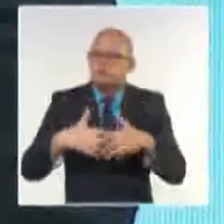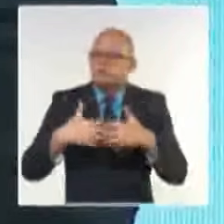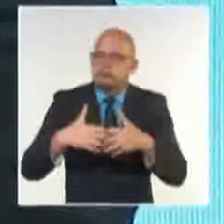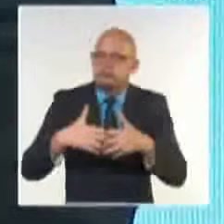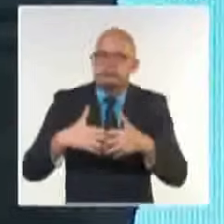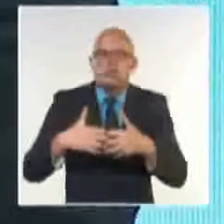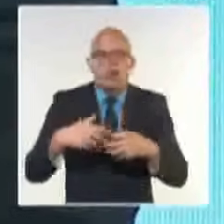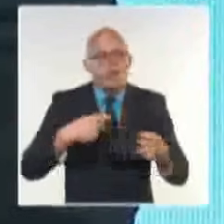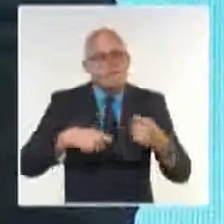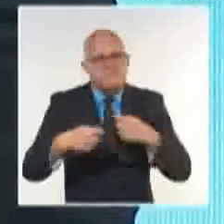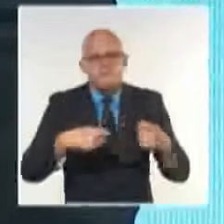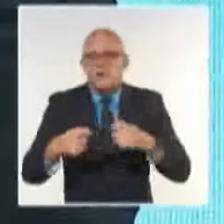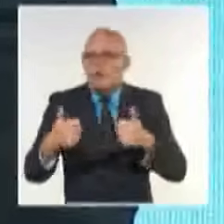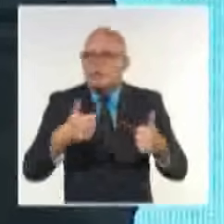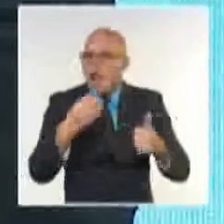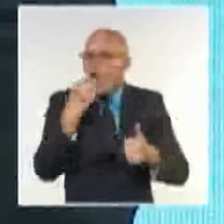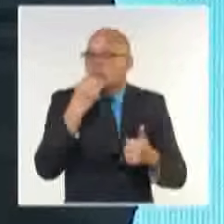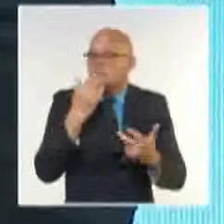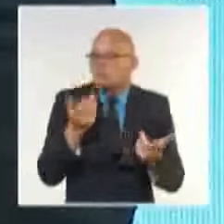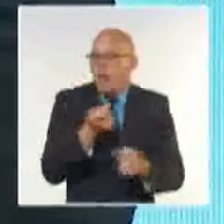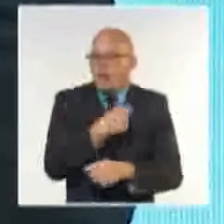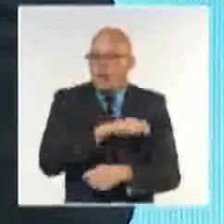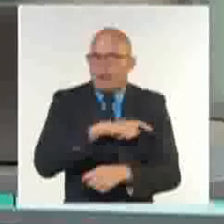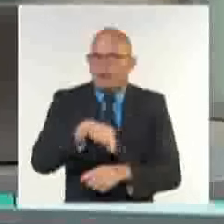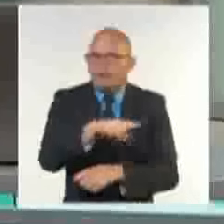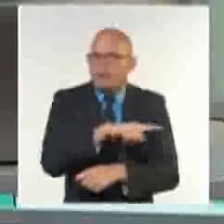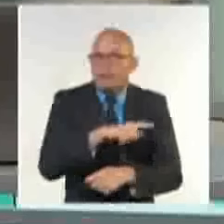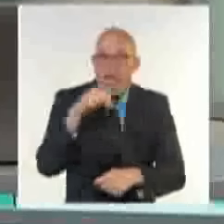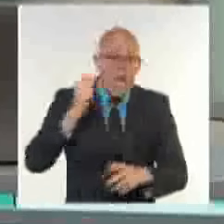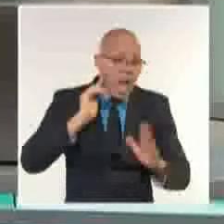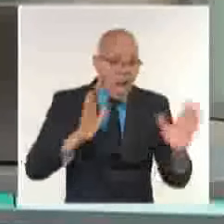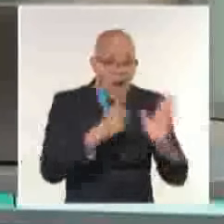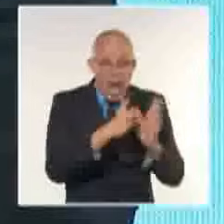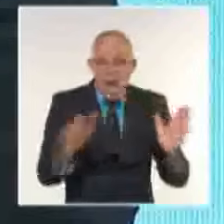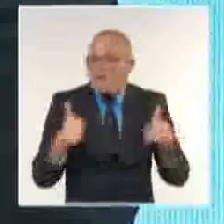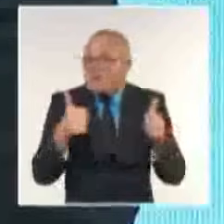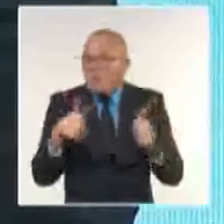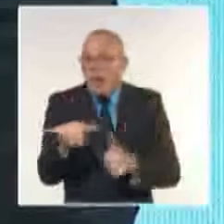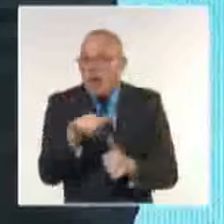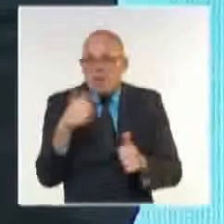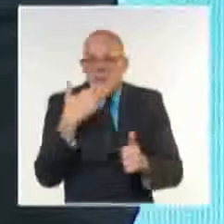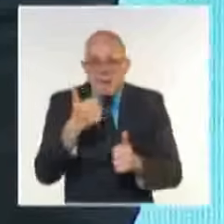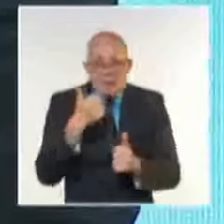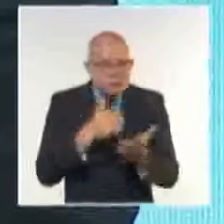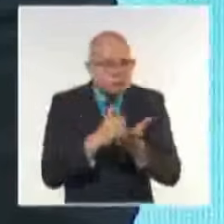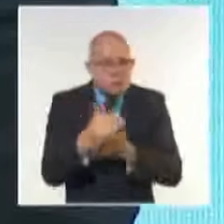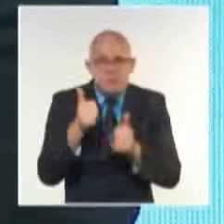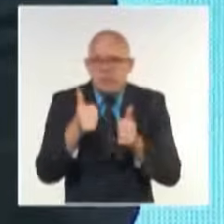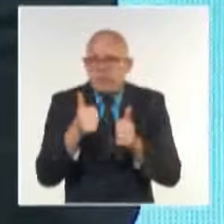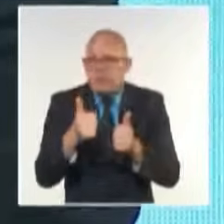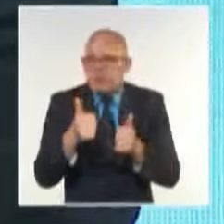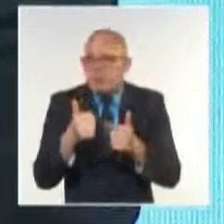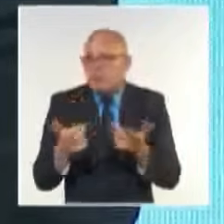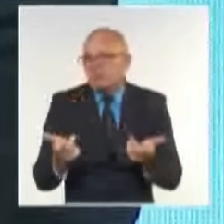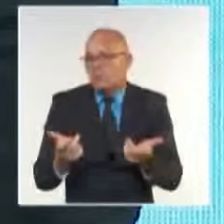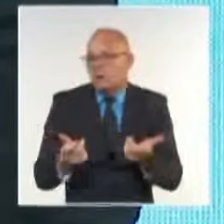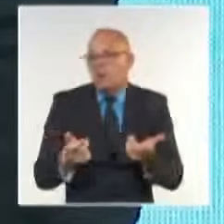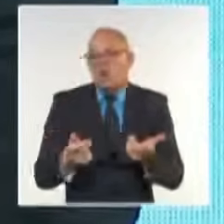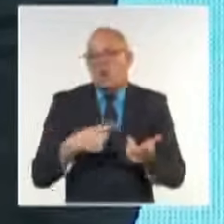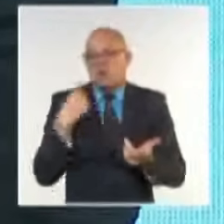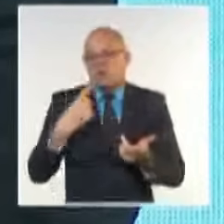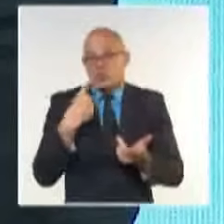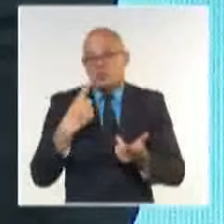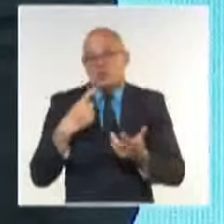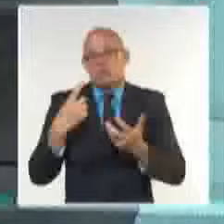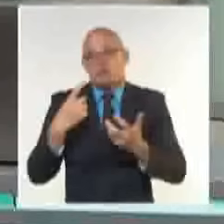primeros 8 meses, más de 31.000. ¿Y eso ha salido bien por ahí? Eso ha salido bien y es la tendencia, y es el objetivo de trabajo que no tenemos nosotros. Pero